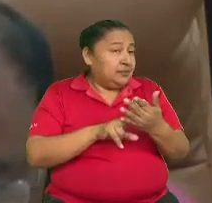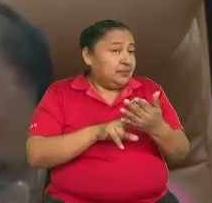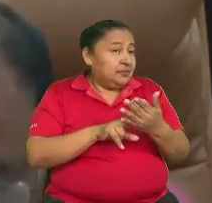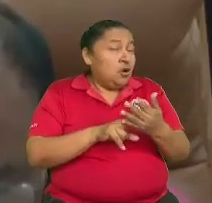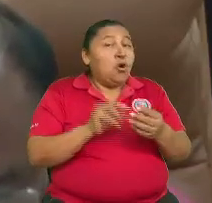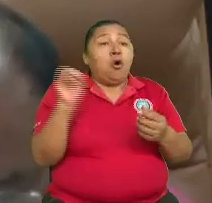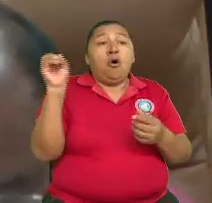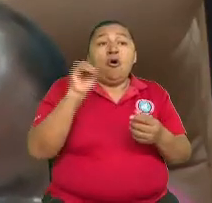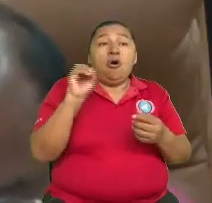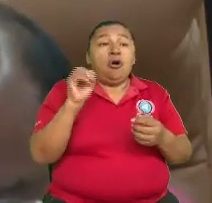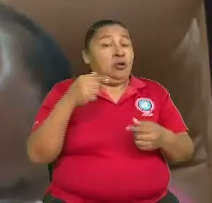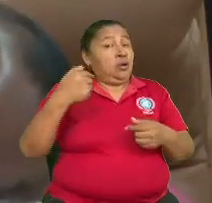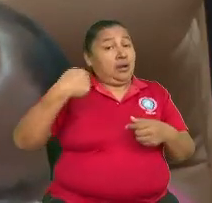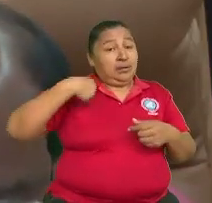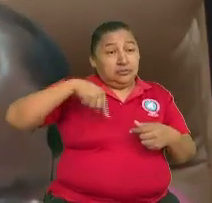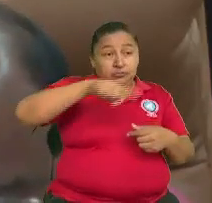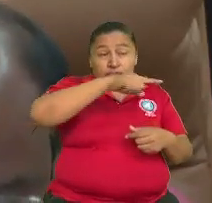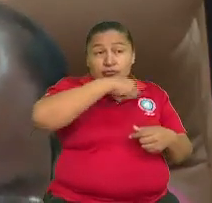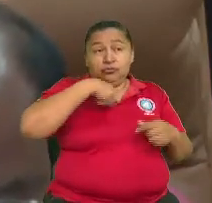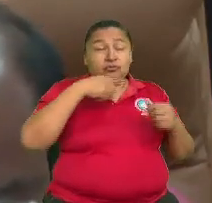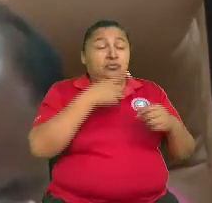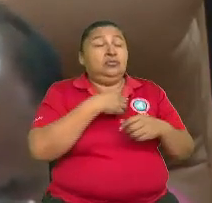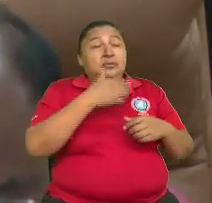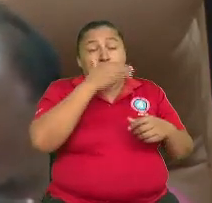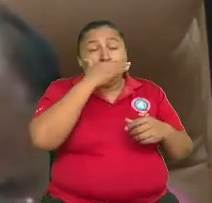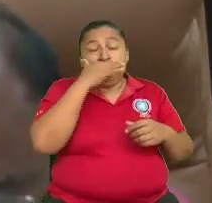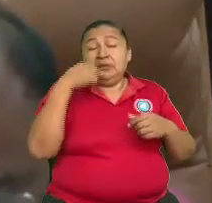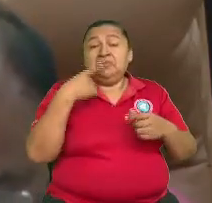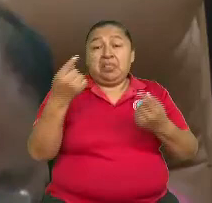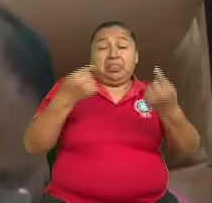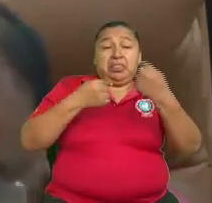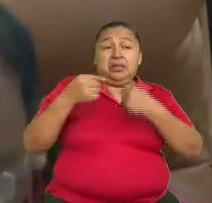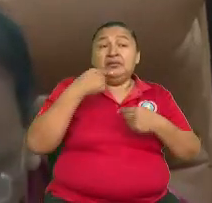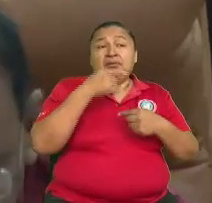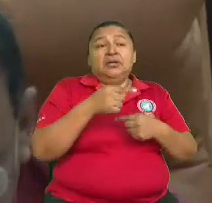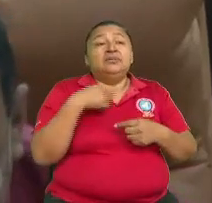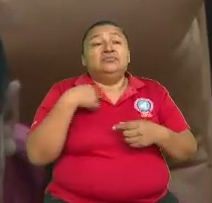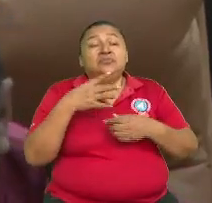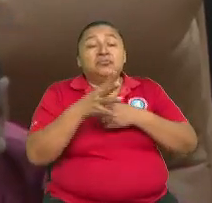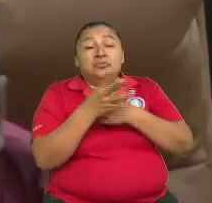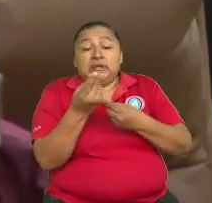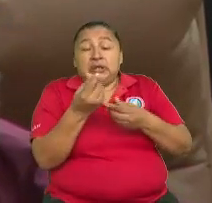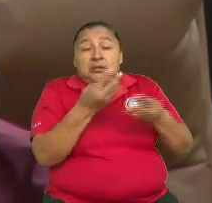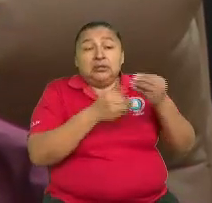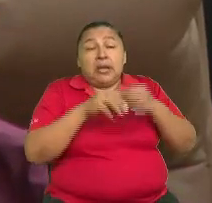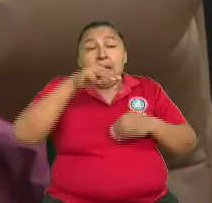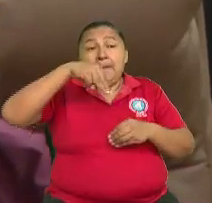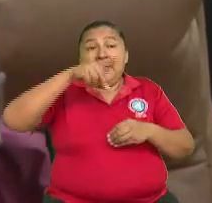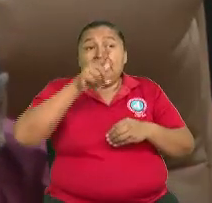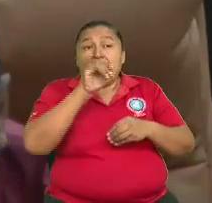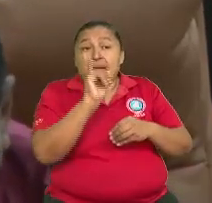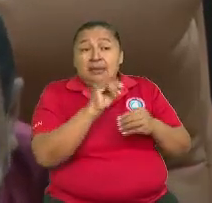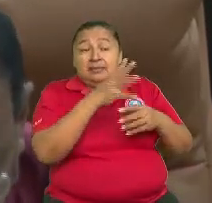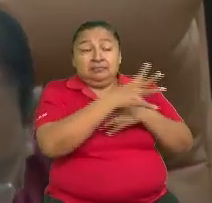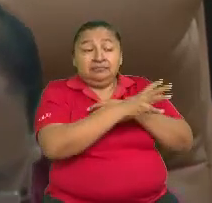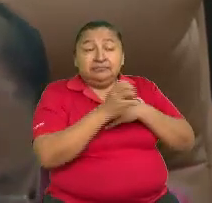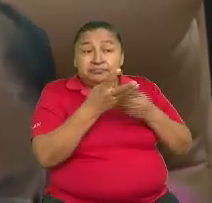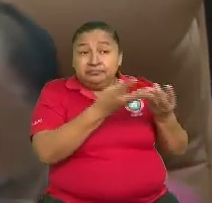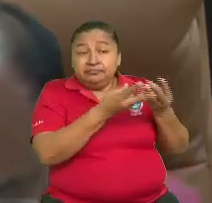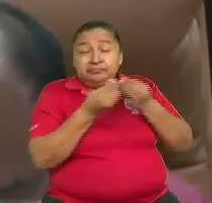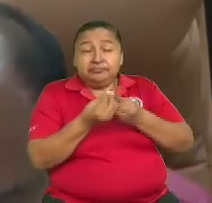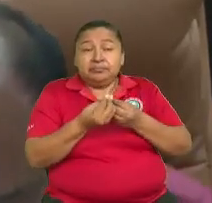O no fue a nosotros a los que nos señalaron de que agarramos recursos del MTI para